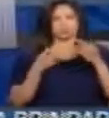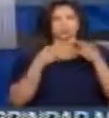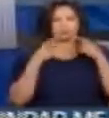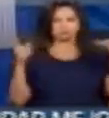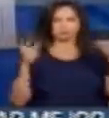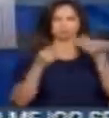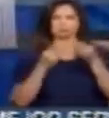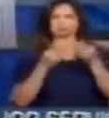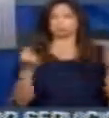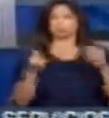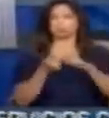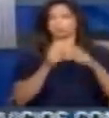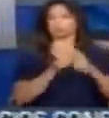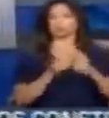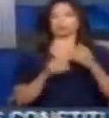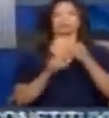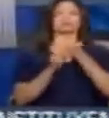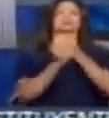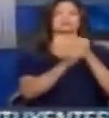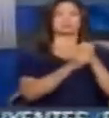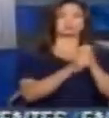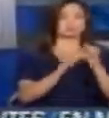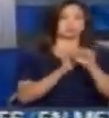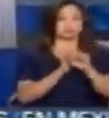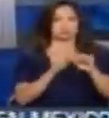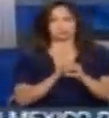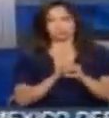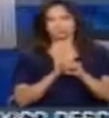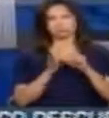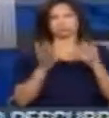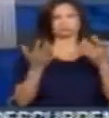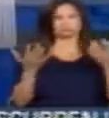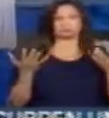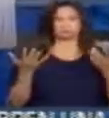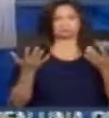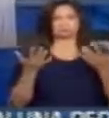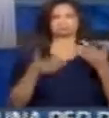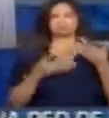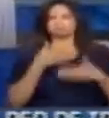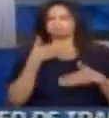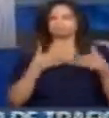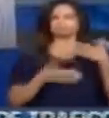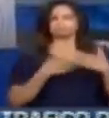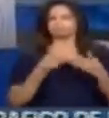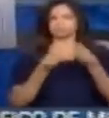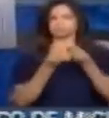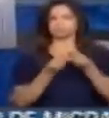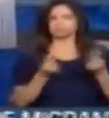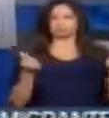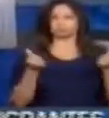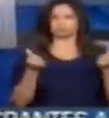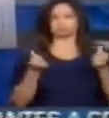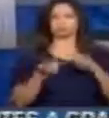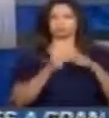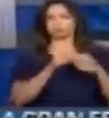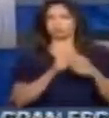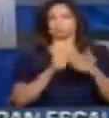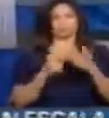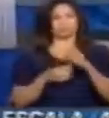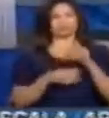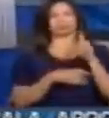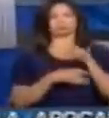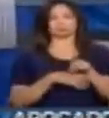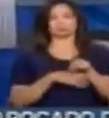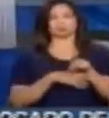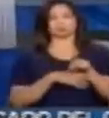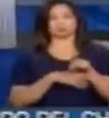de solución para que instituciones del Estado lleguen poco a poco a solucionar los problemas y